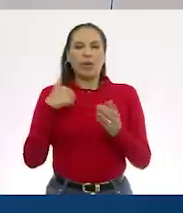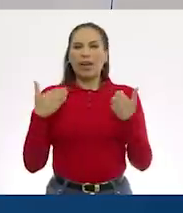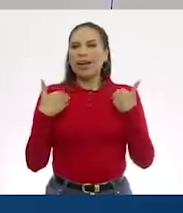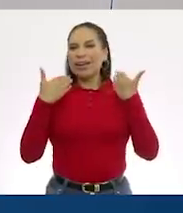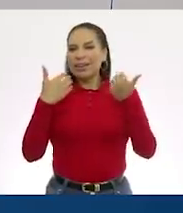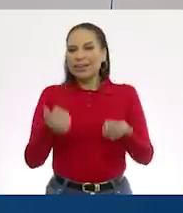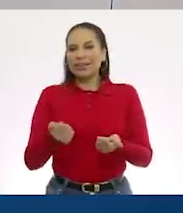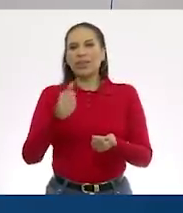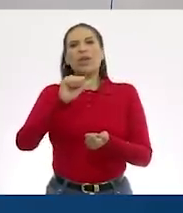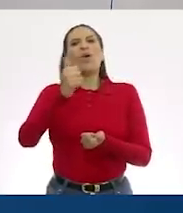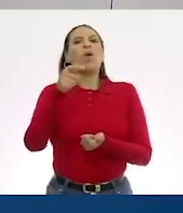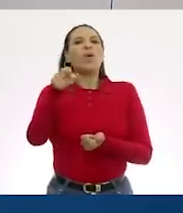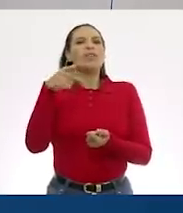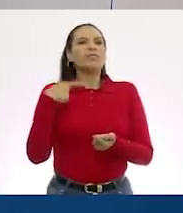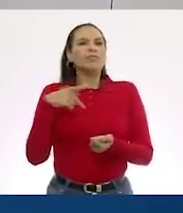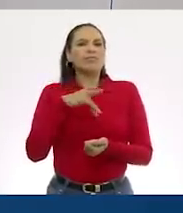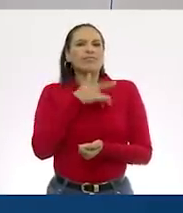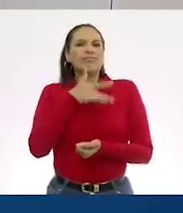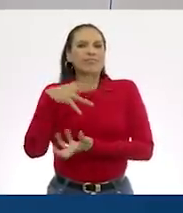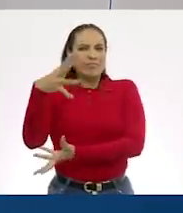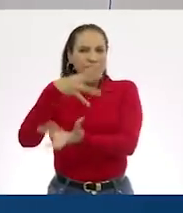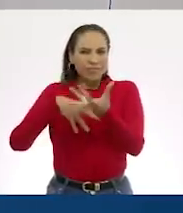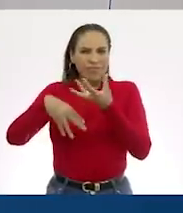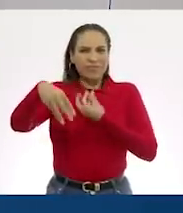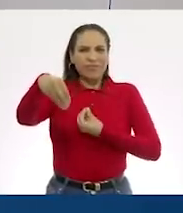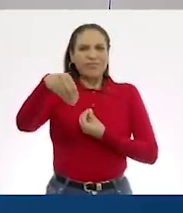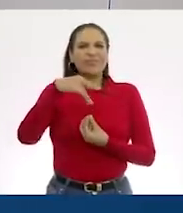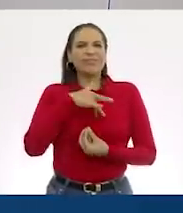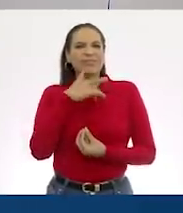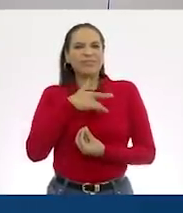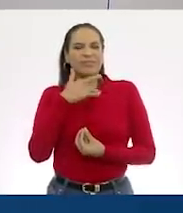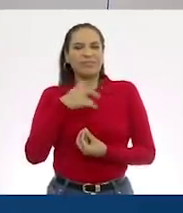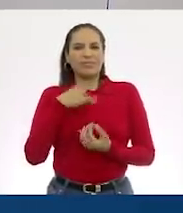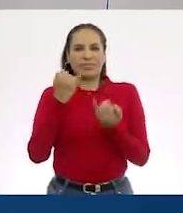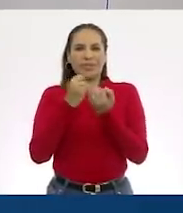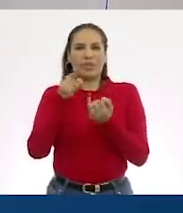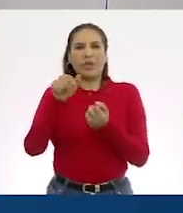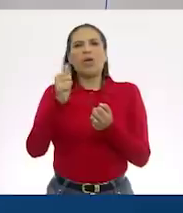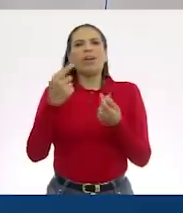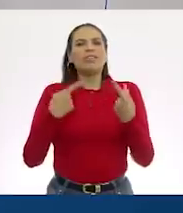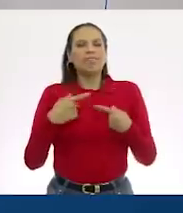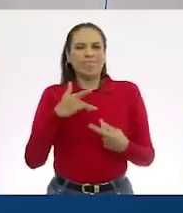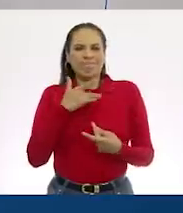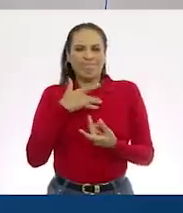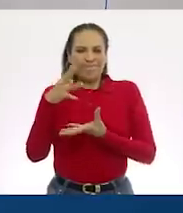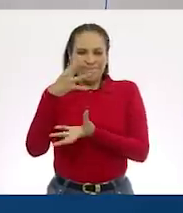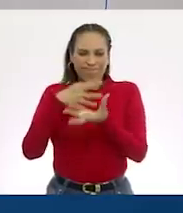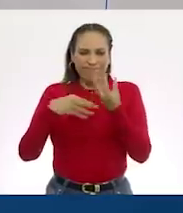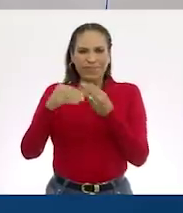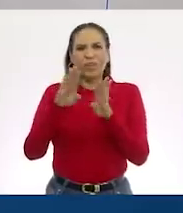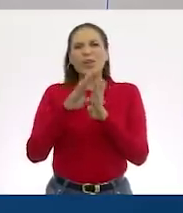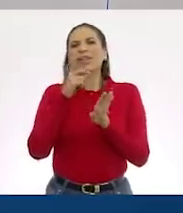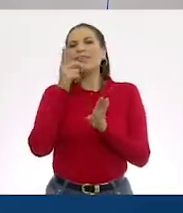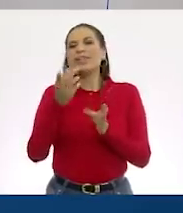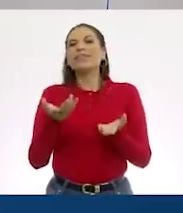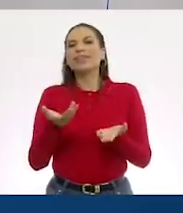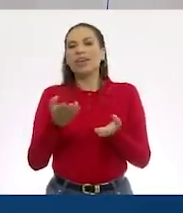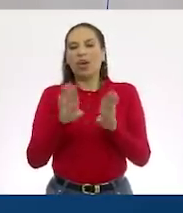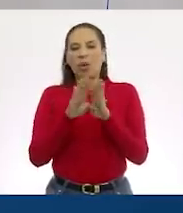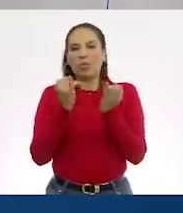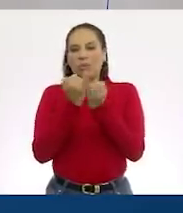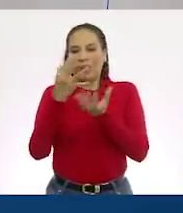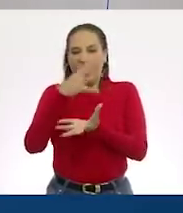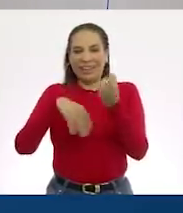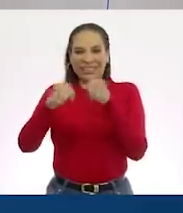comprender lo que otro siente. Va más allá de ponerse en el lugar de la otra persona. O como dicen, ponerse